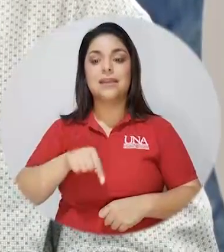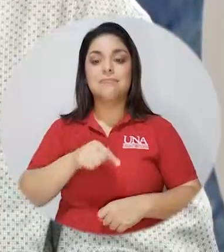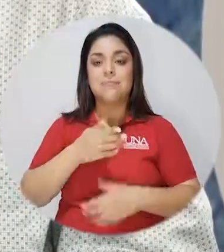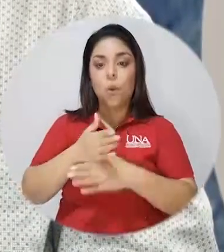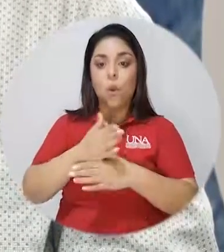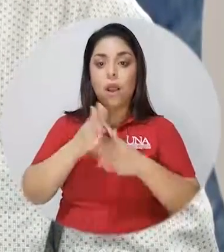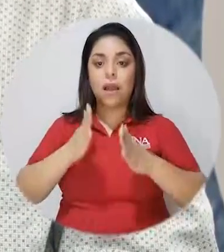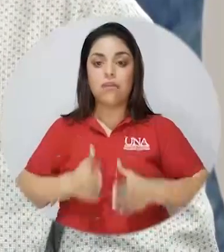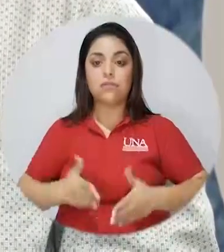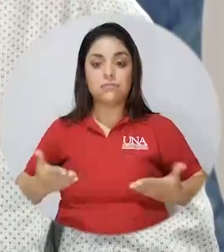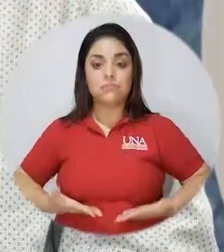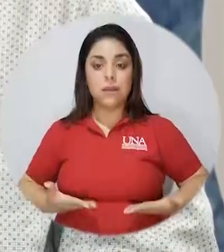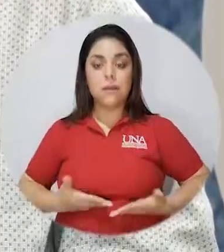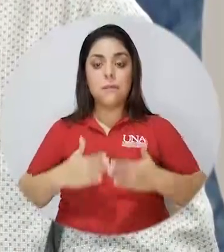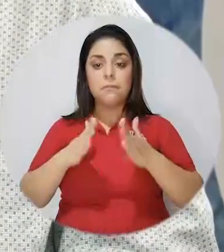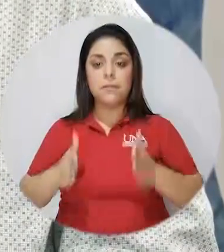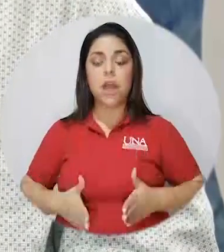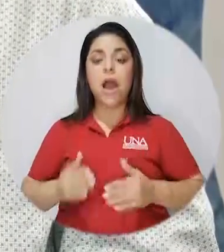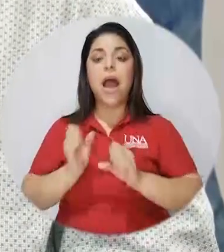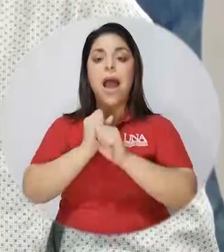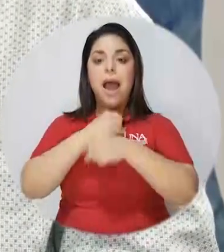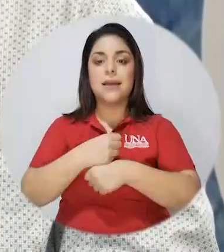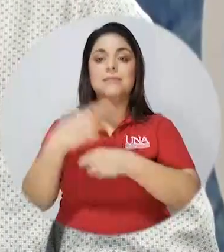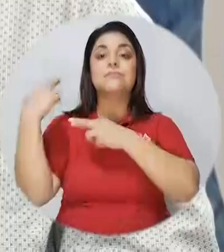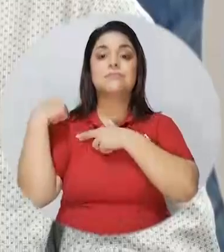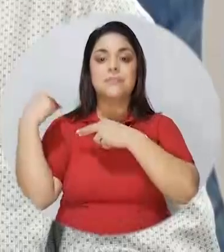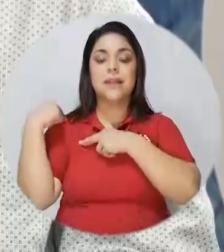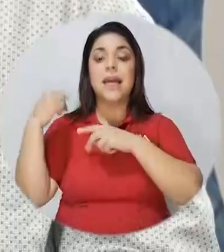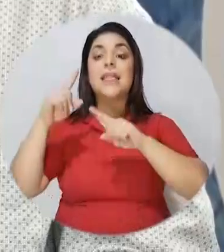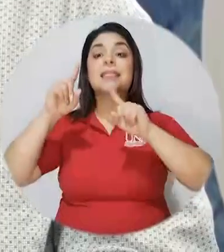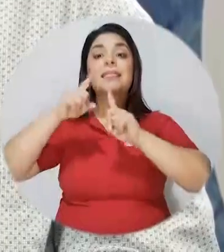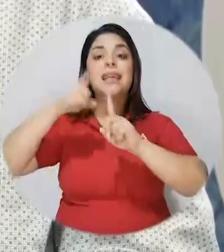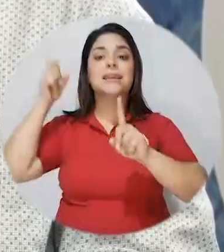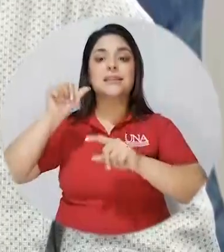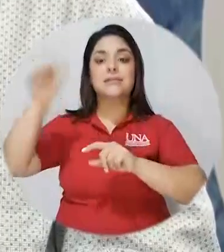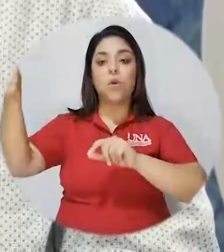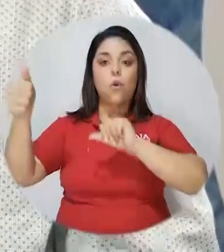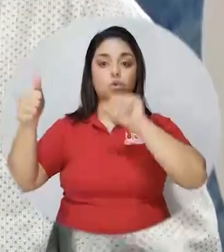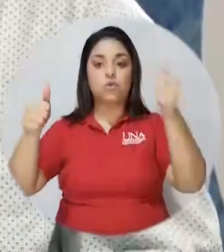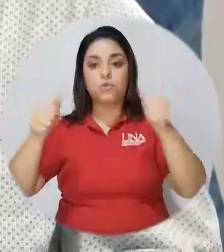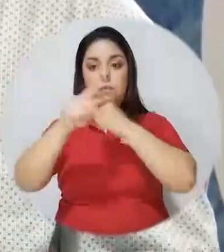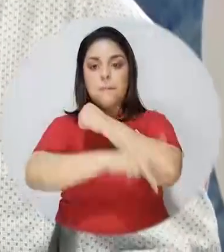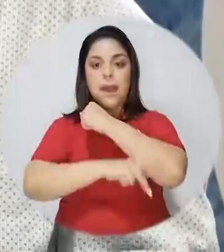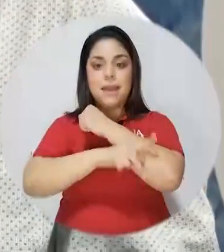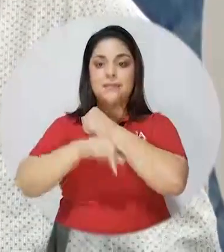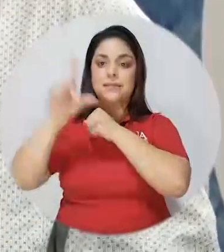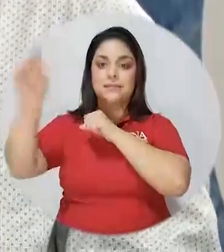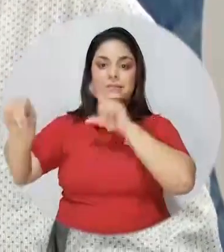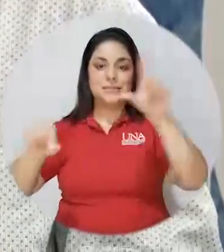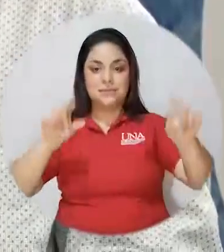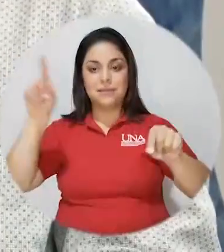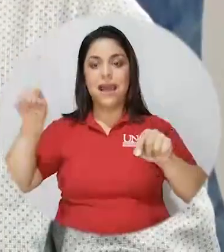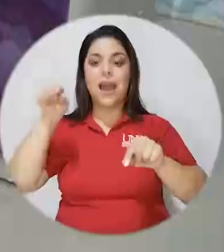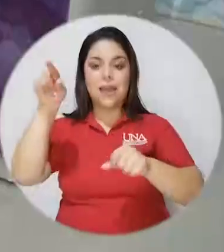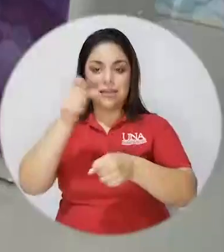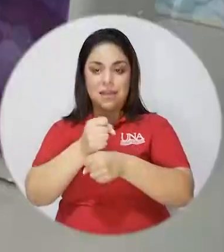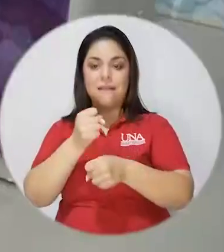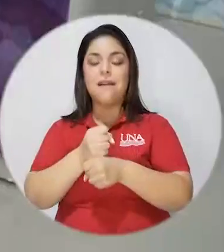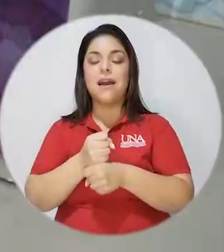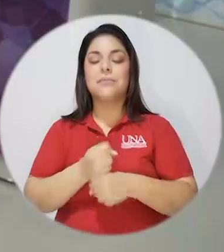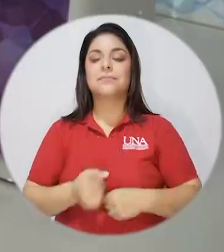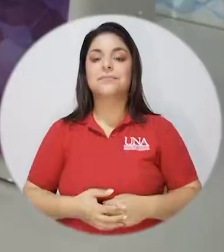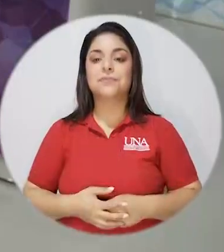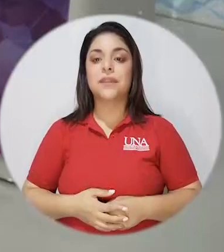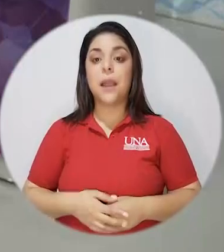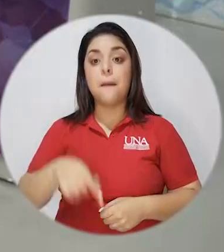lleven a cabo sus labores respectivas, inclusive desde otros países. En el sector público, pues sí, es más reciente para